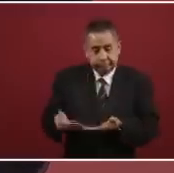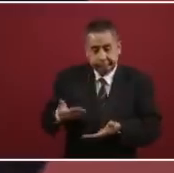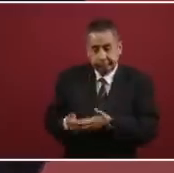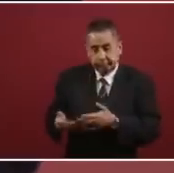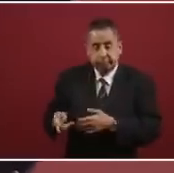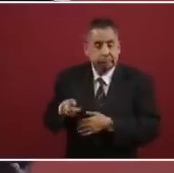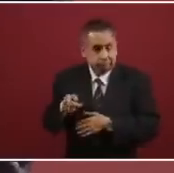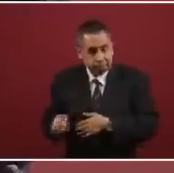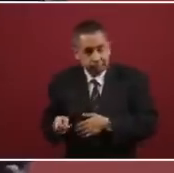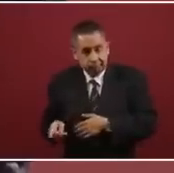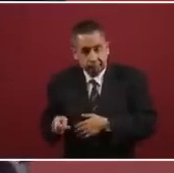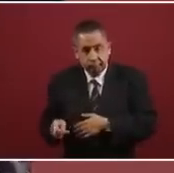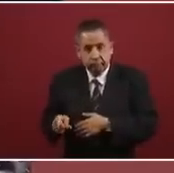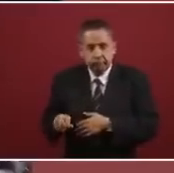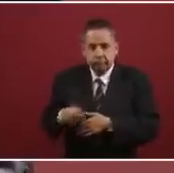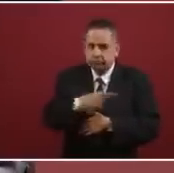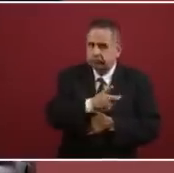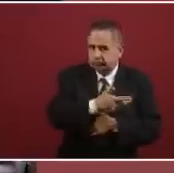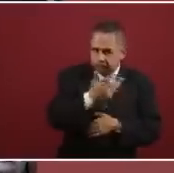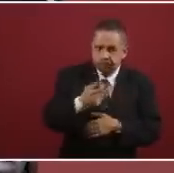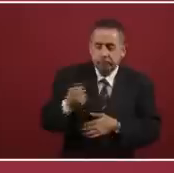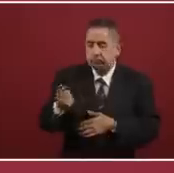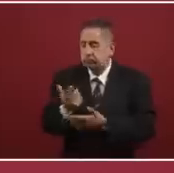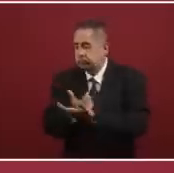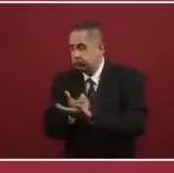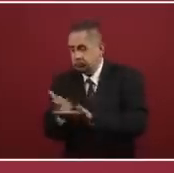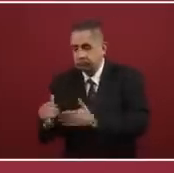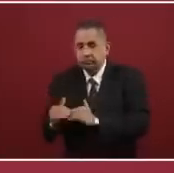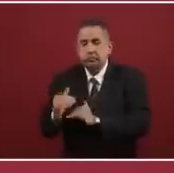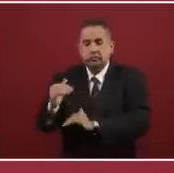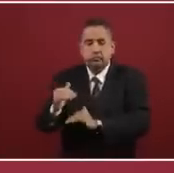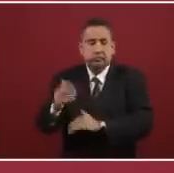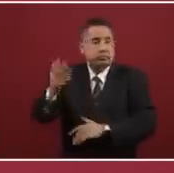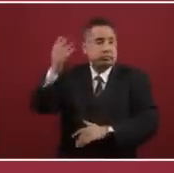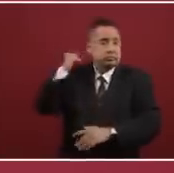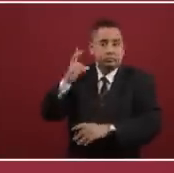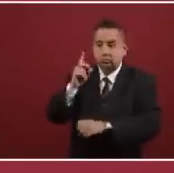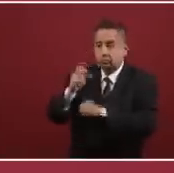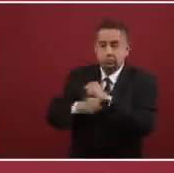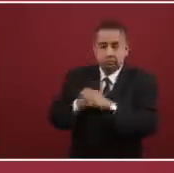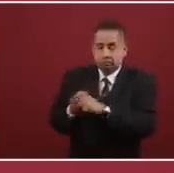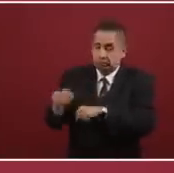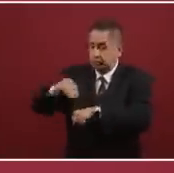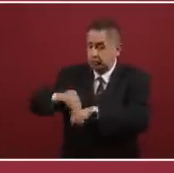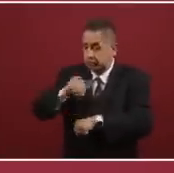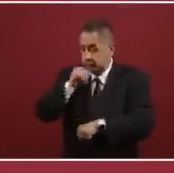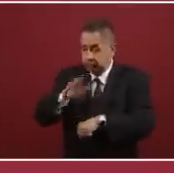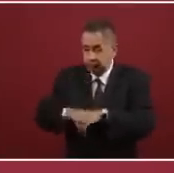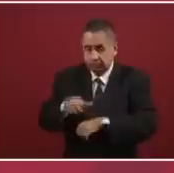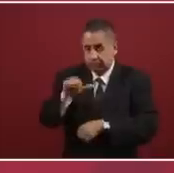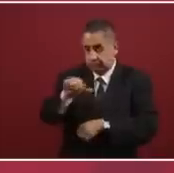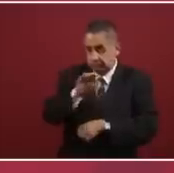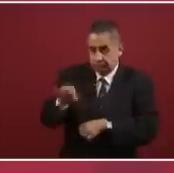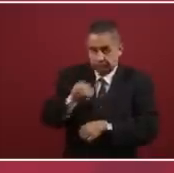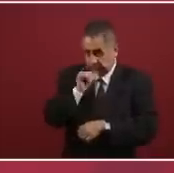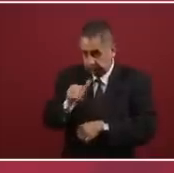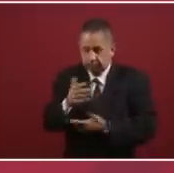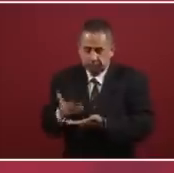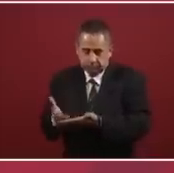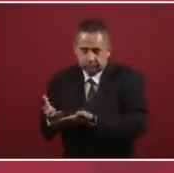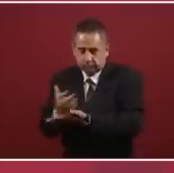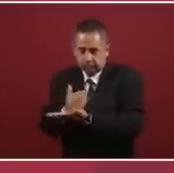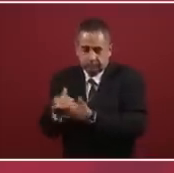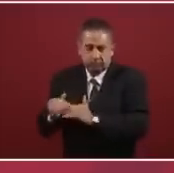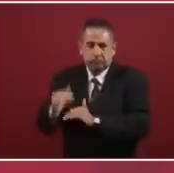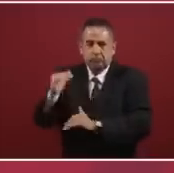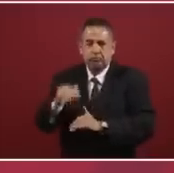a pesar del aumento que no se daba en 36 años de 16%, de